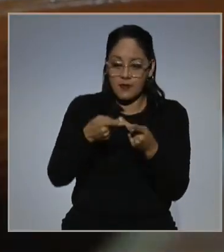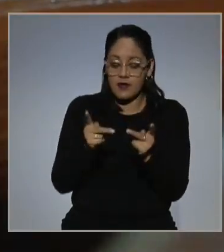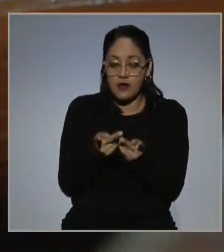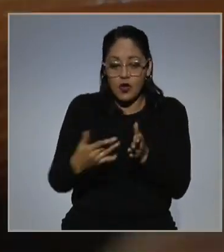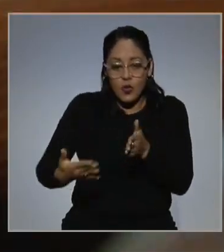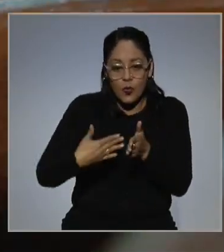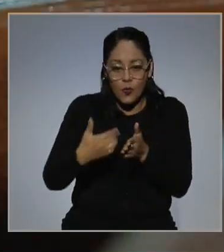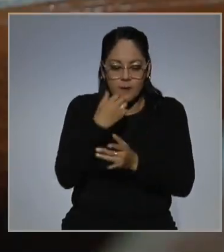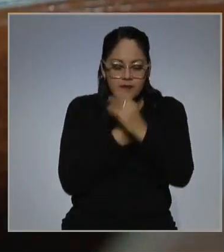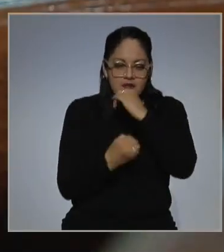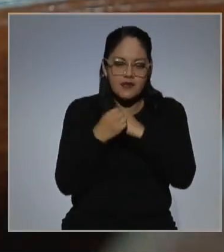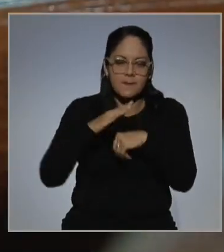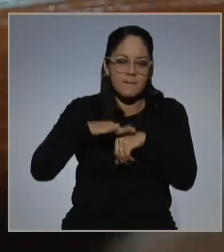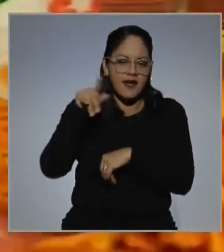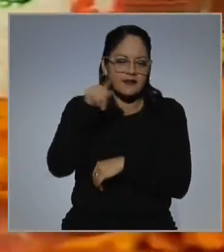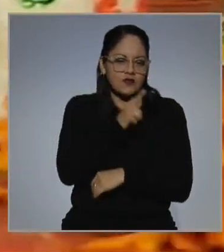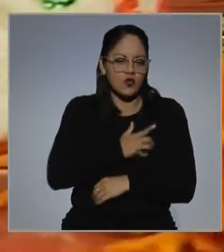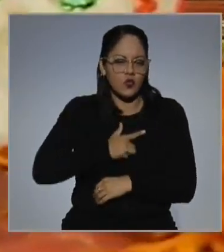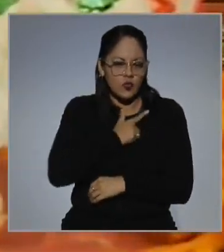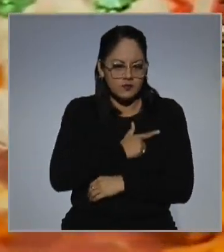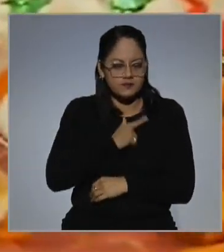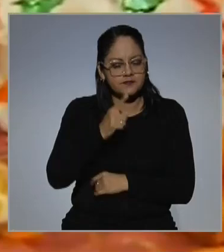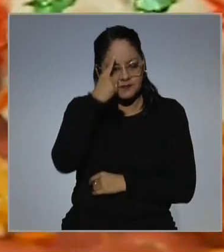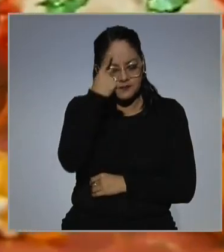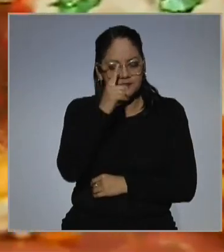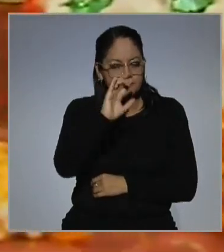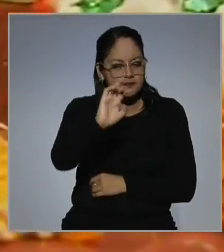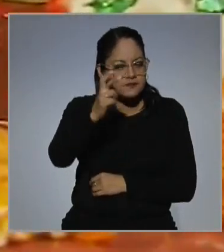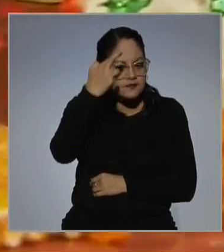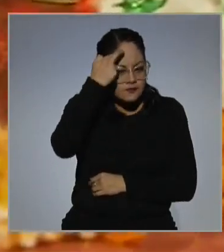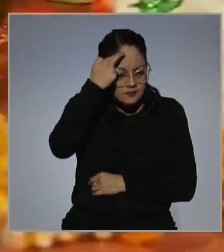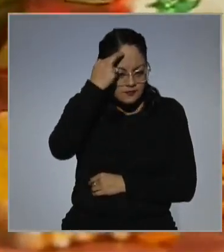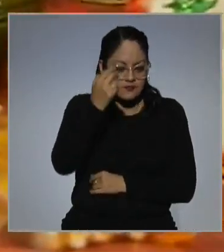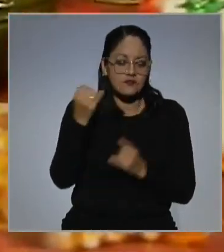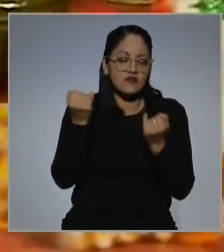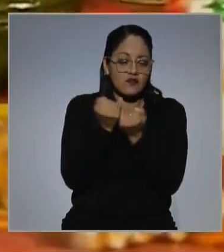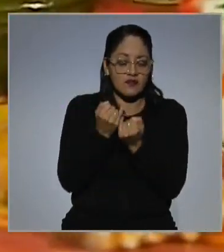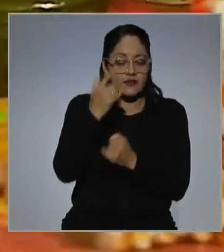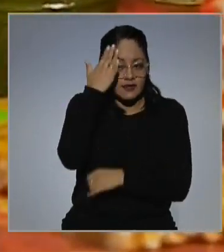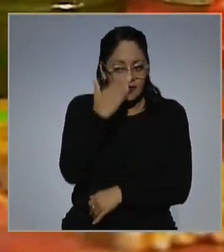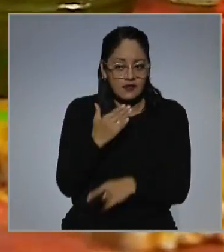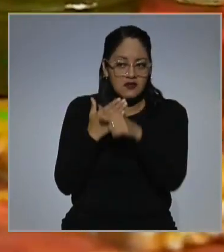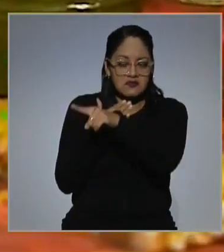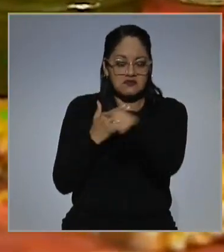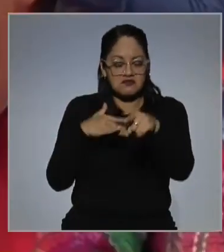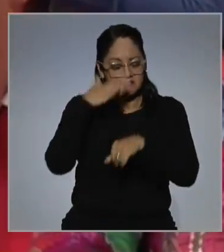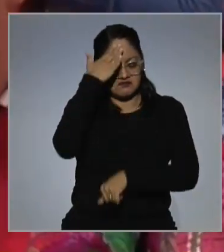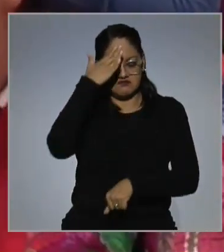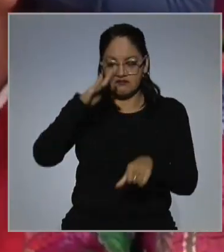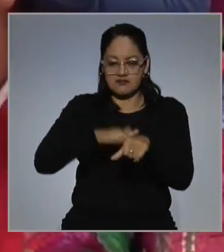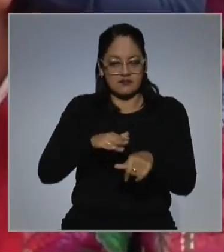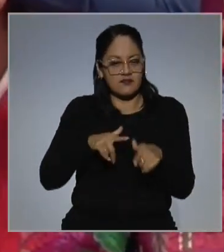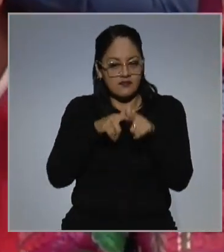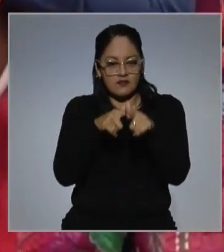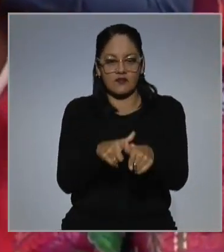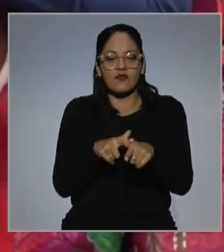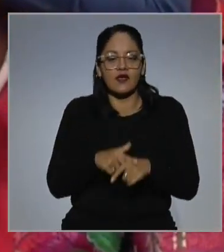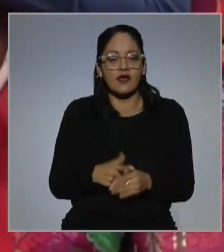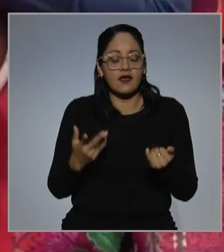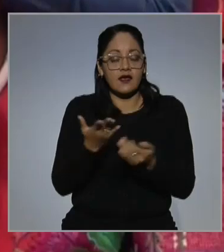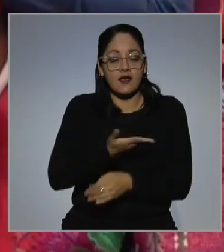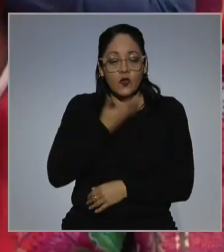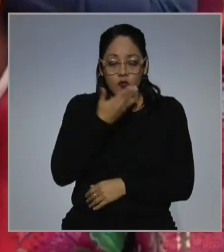les gustaban, como una forma de recordarlos y de hacerles saber que siguen presentes. Se trata de